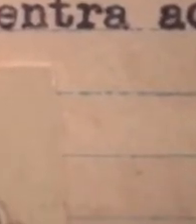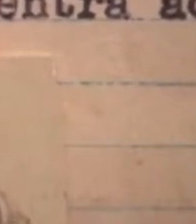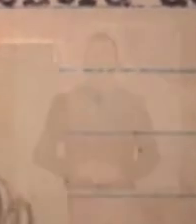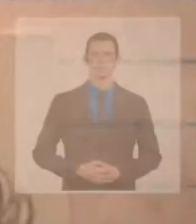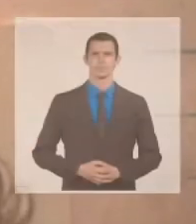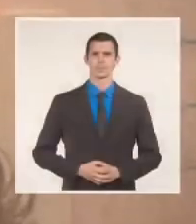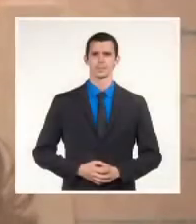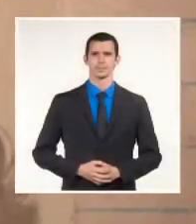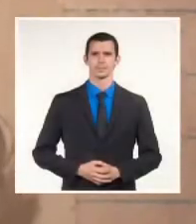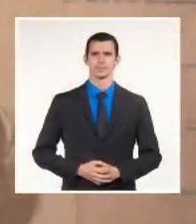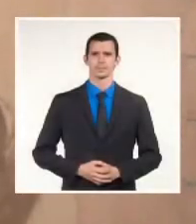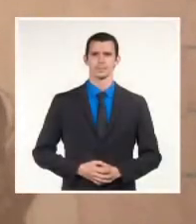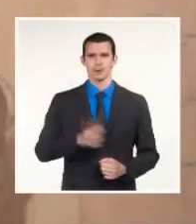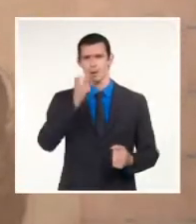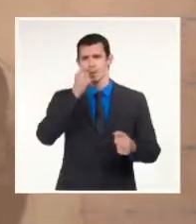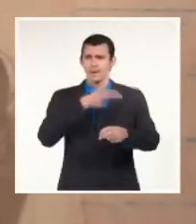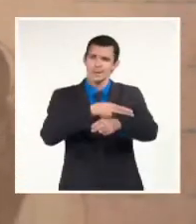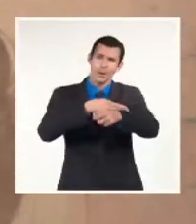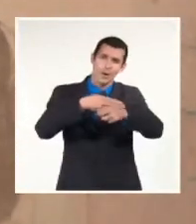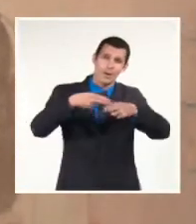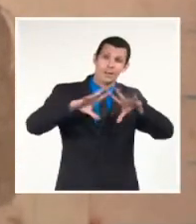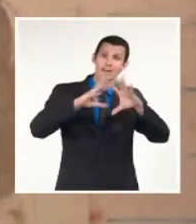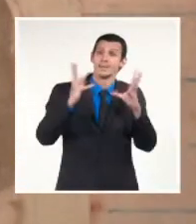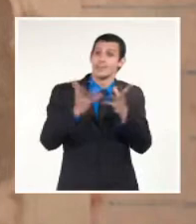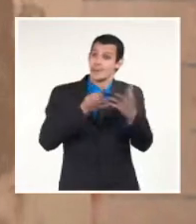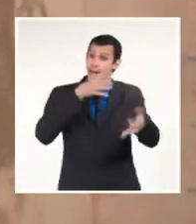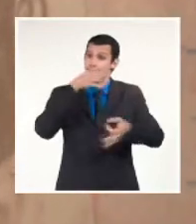otra vez a la princesa.